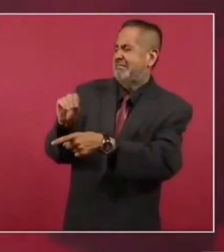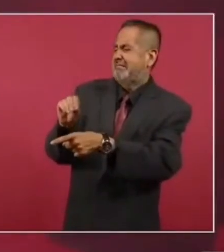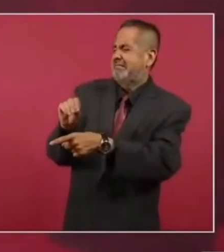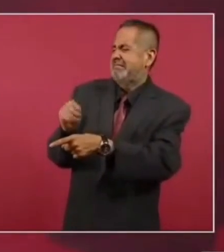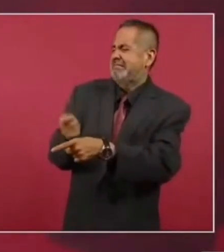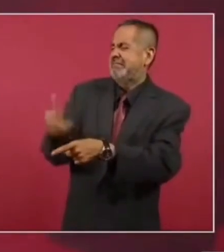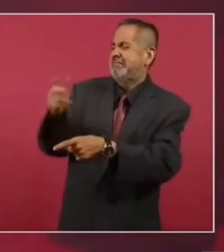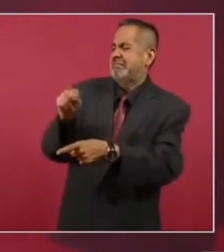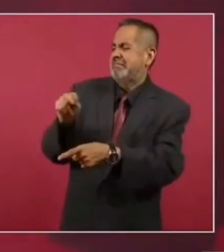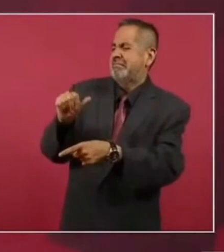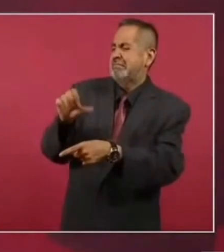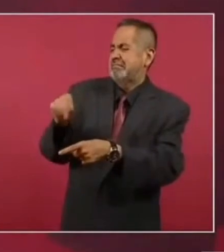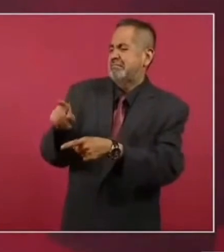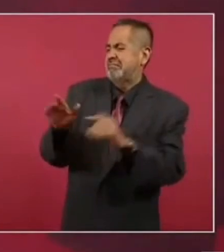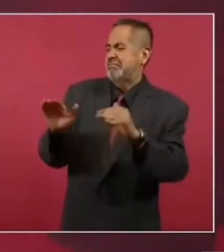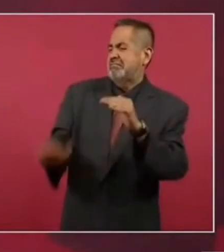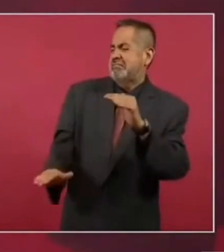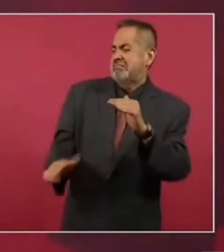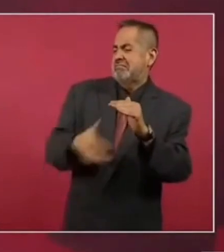al que consideraban